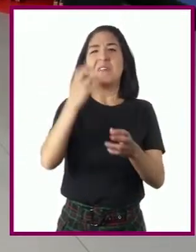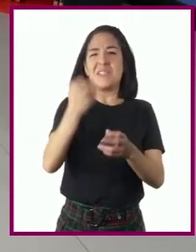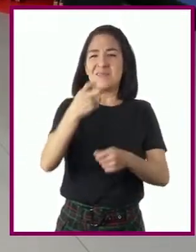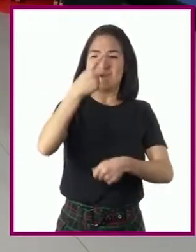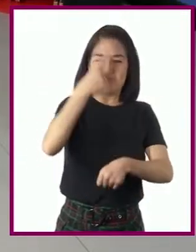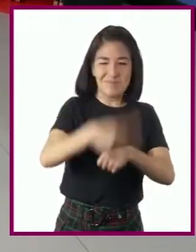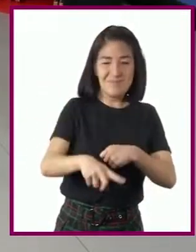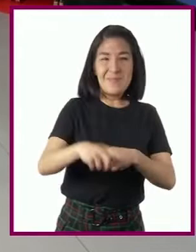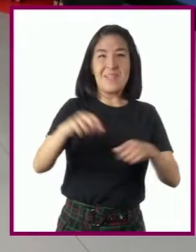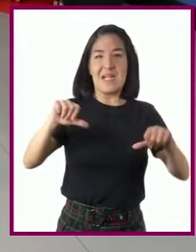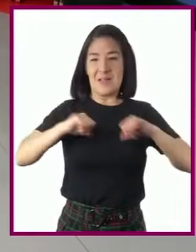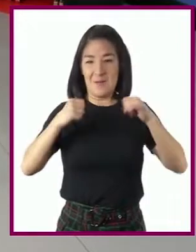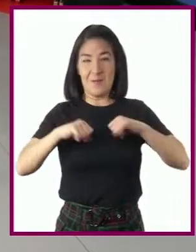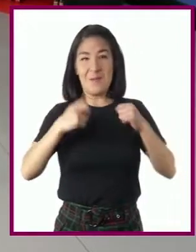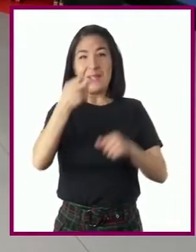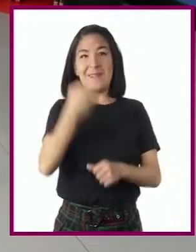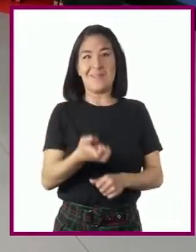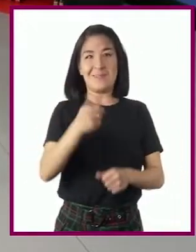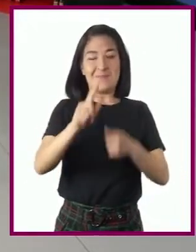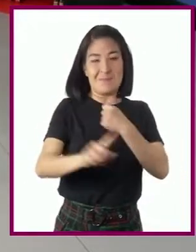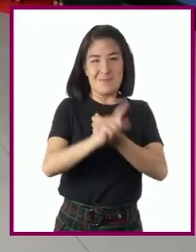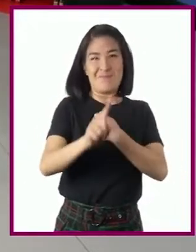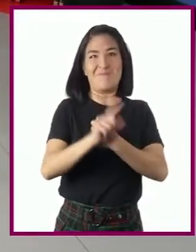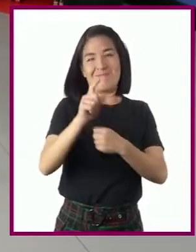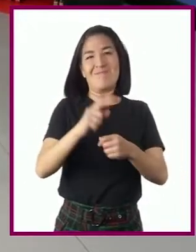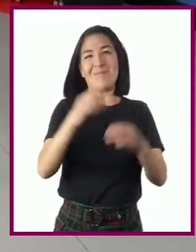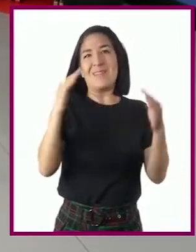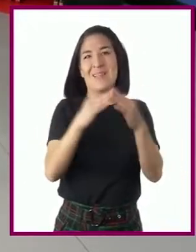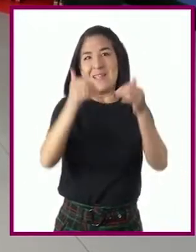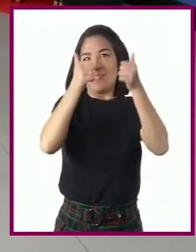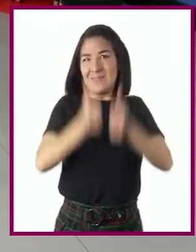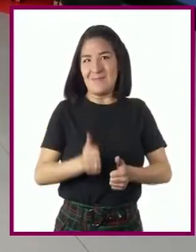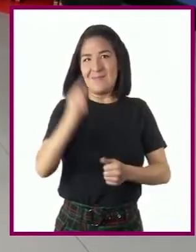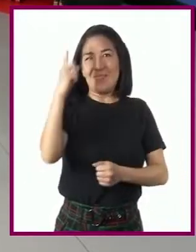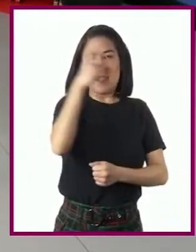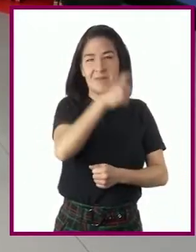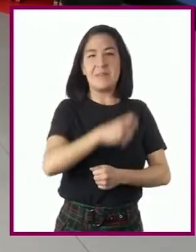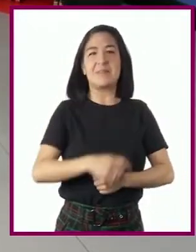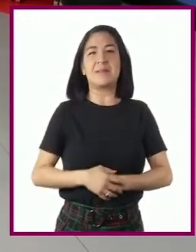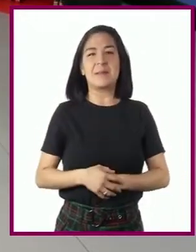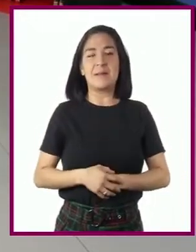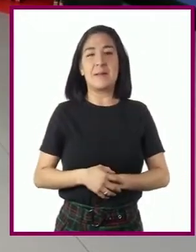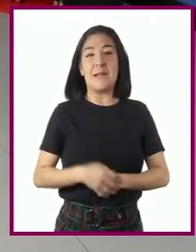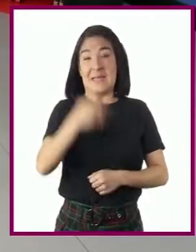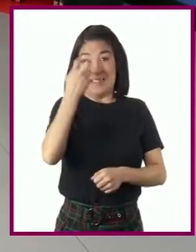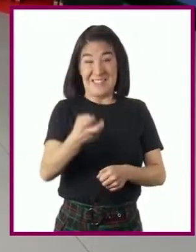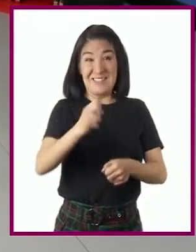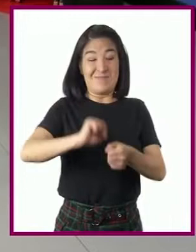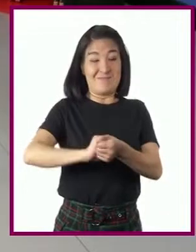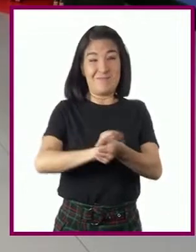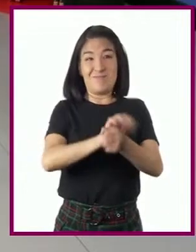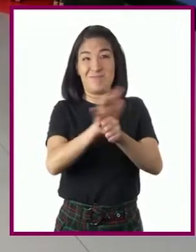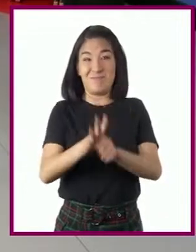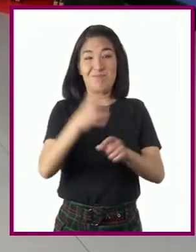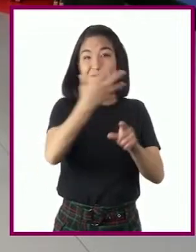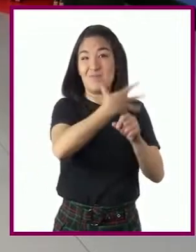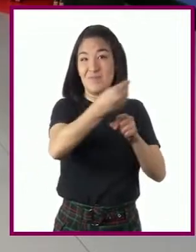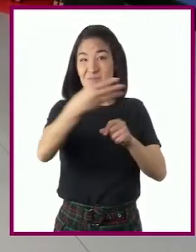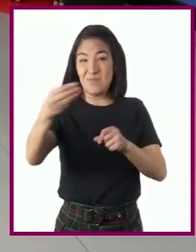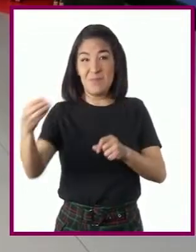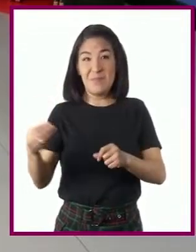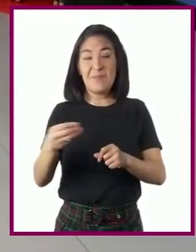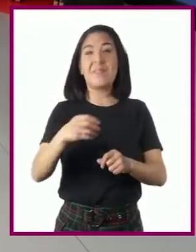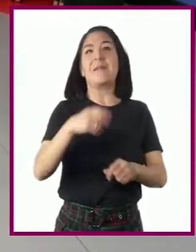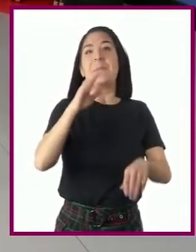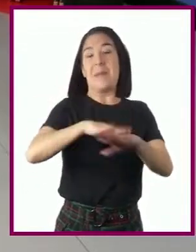su desarrollo esta situación de confinamiento? La pandemia de COVID-19 y especialmente el